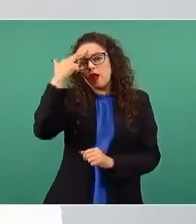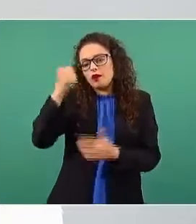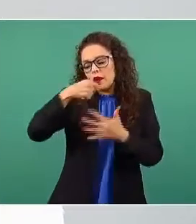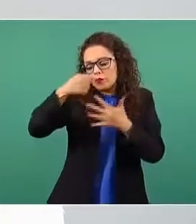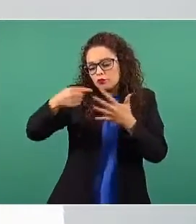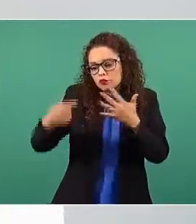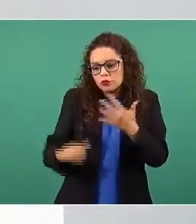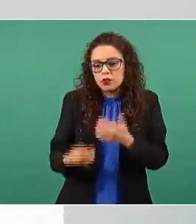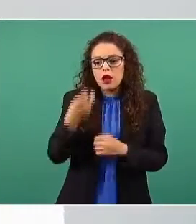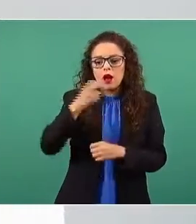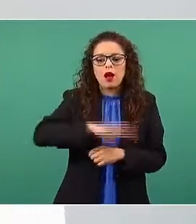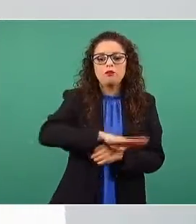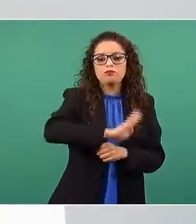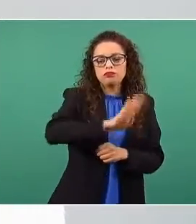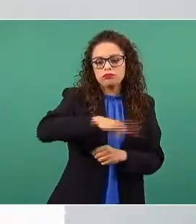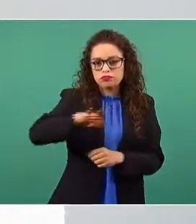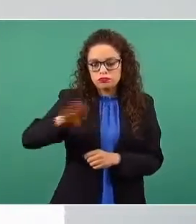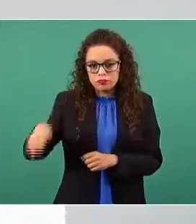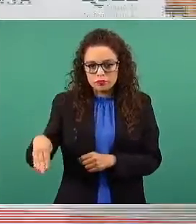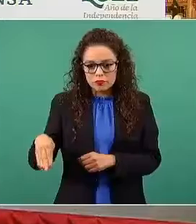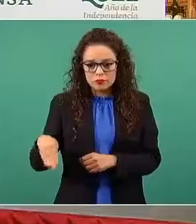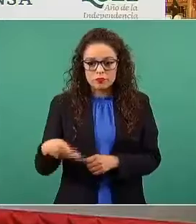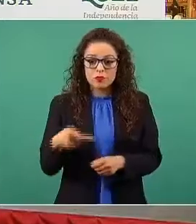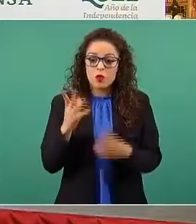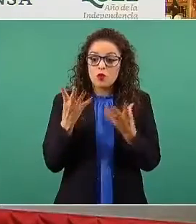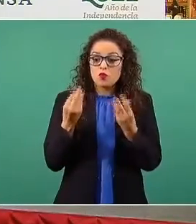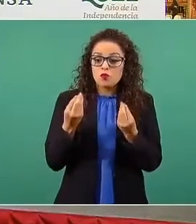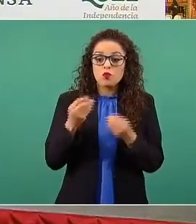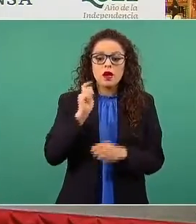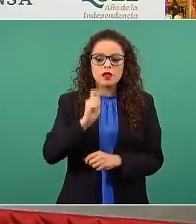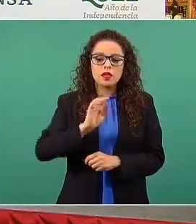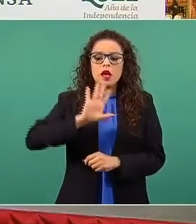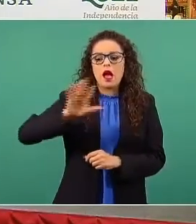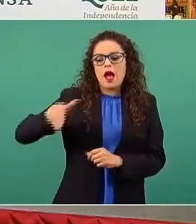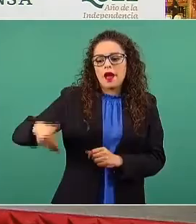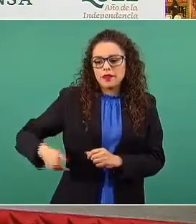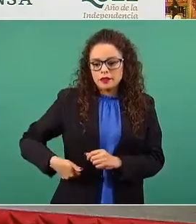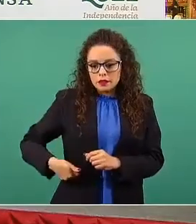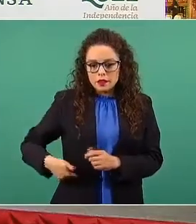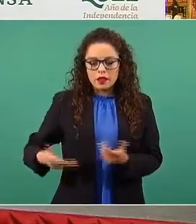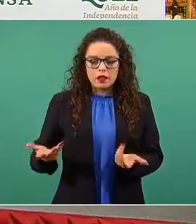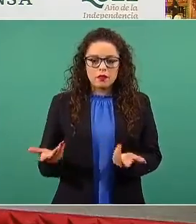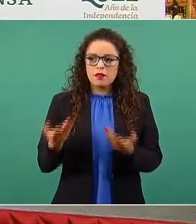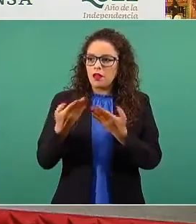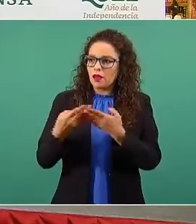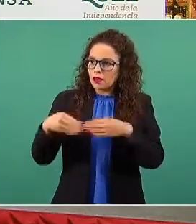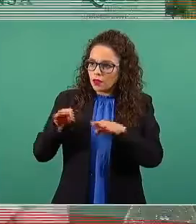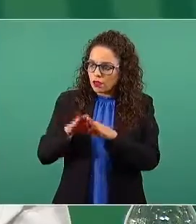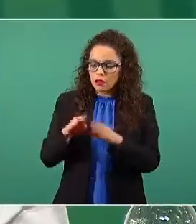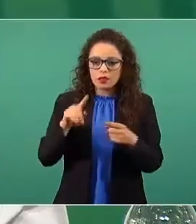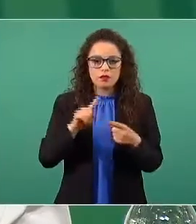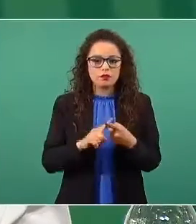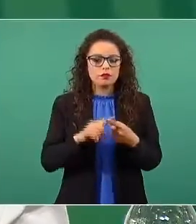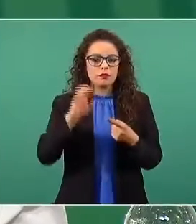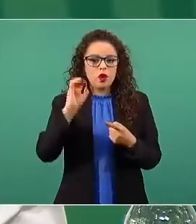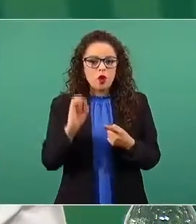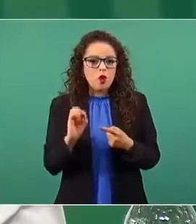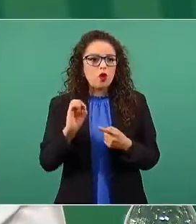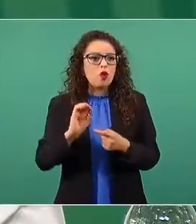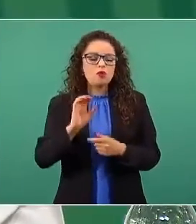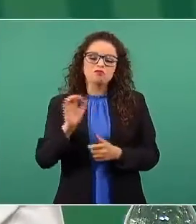que mucha carga son accidentes en el hogar, accidentes automovilísticos, que en